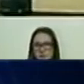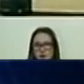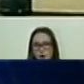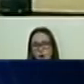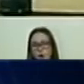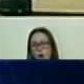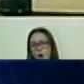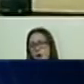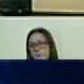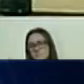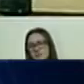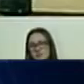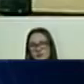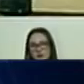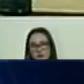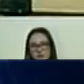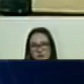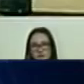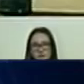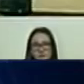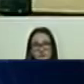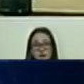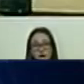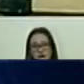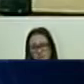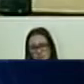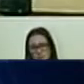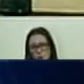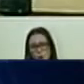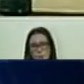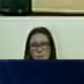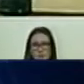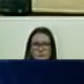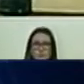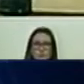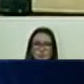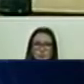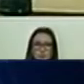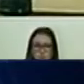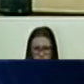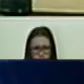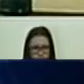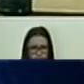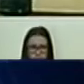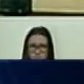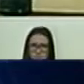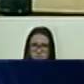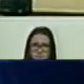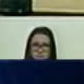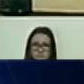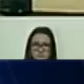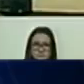Petare, te consigues decenas de colombianos. O miento, compatriotas venezolanos presentes.